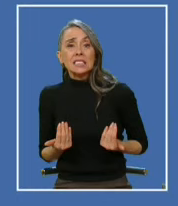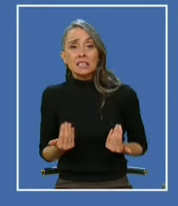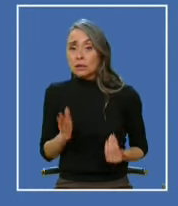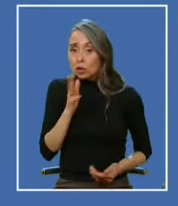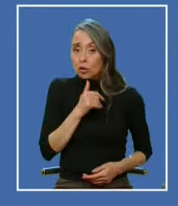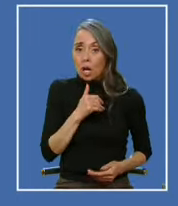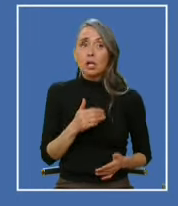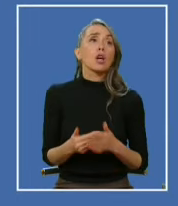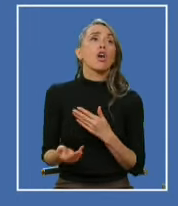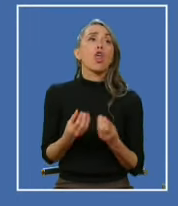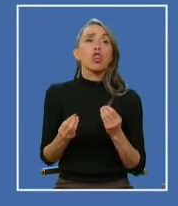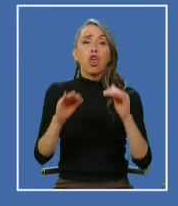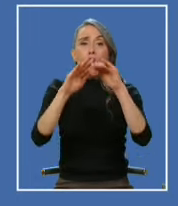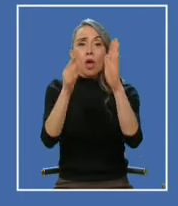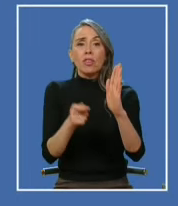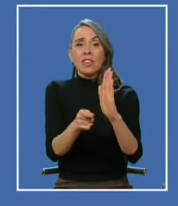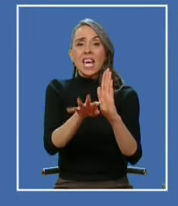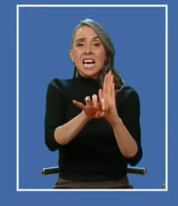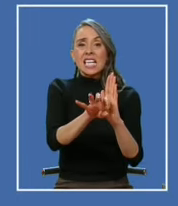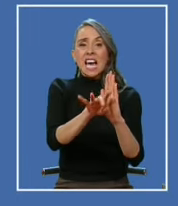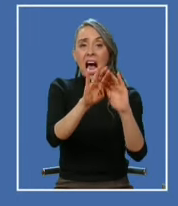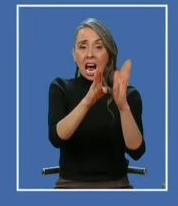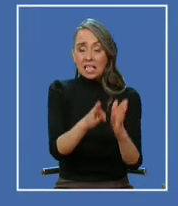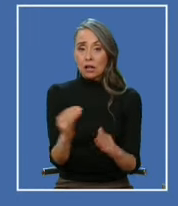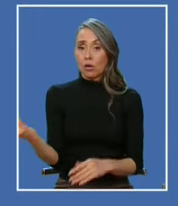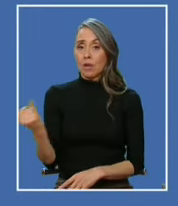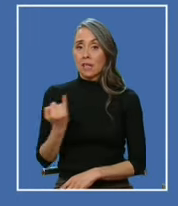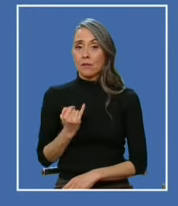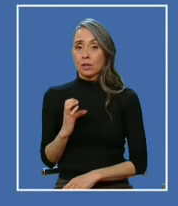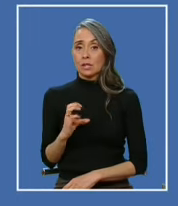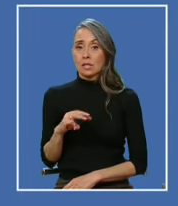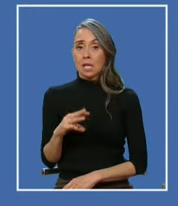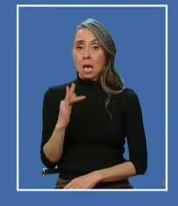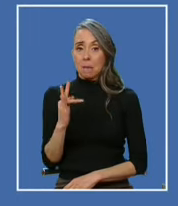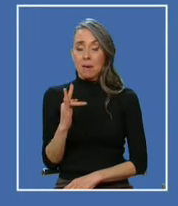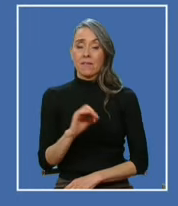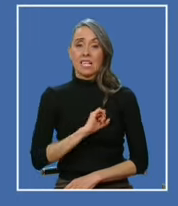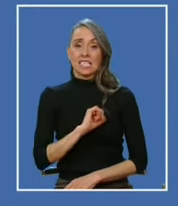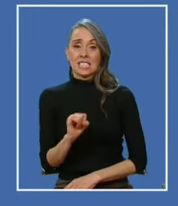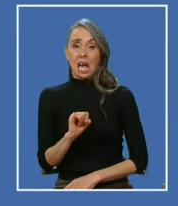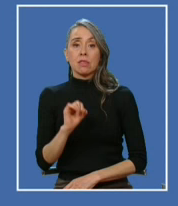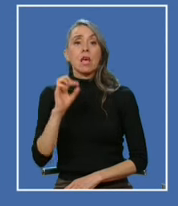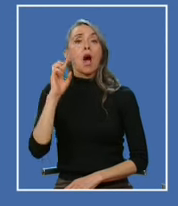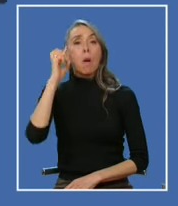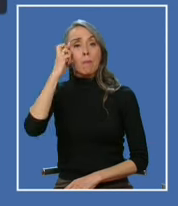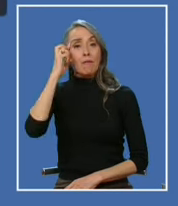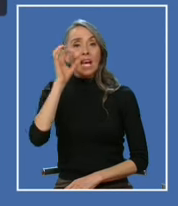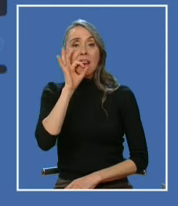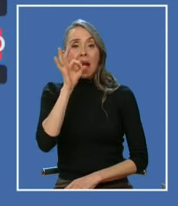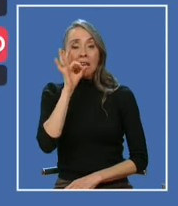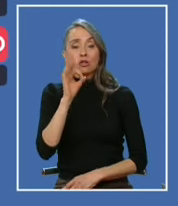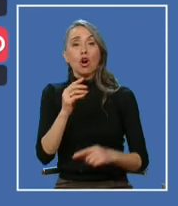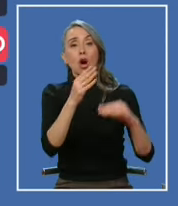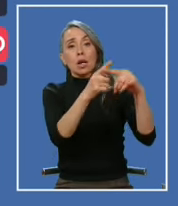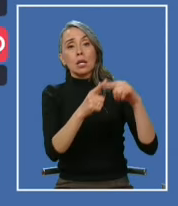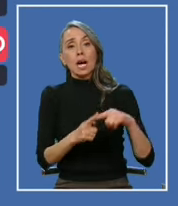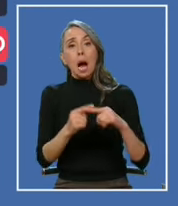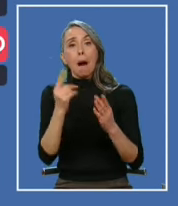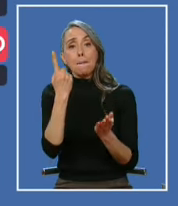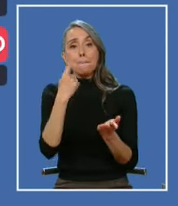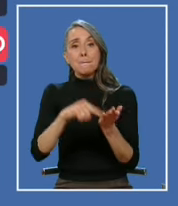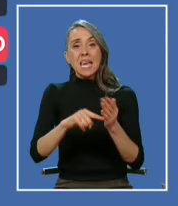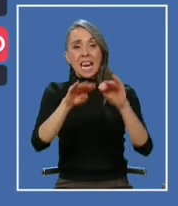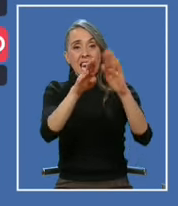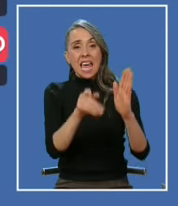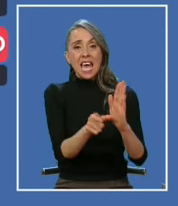hacer. ¿Dónde están los cajeros automáticos? Según datos de la CMF, si Santiago, Providencia y Las Condes suman casi 1,000